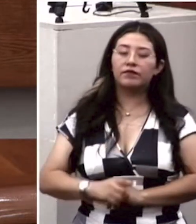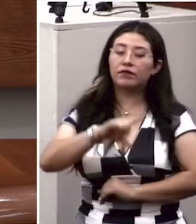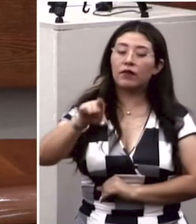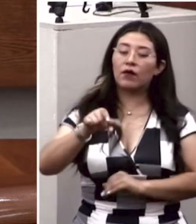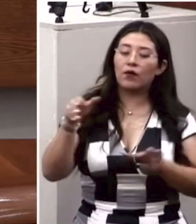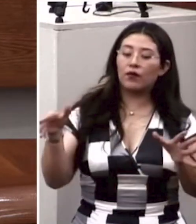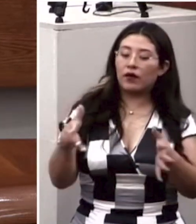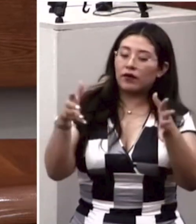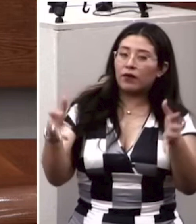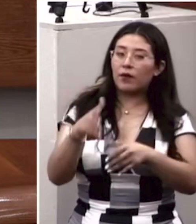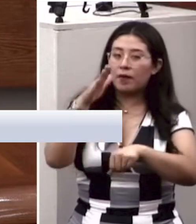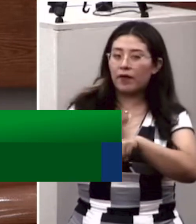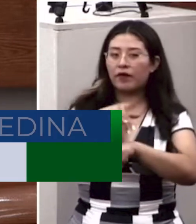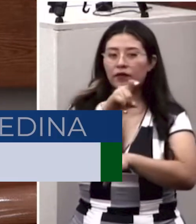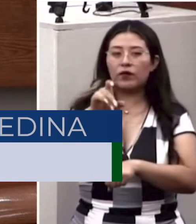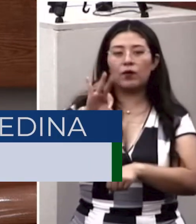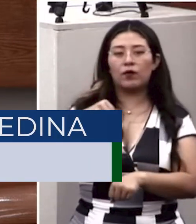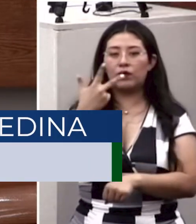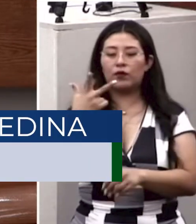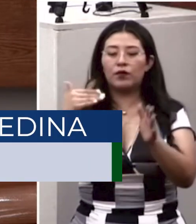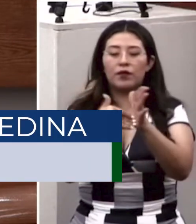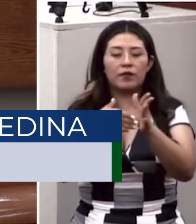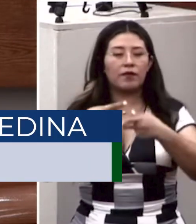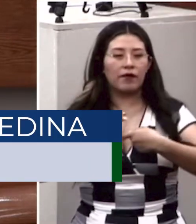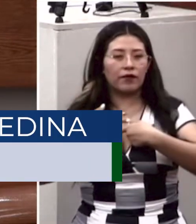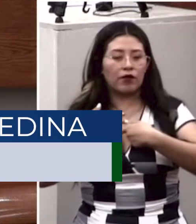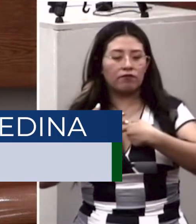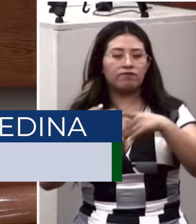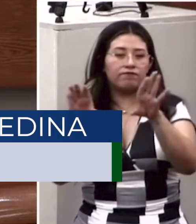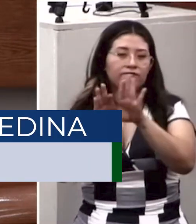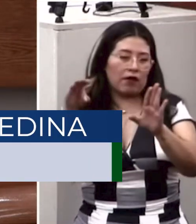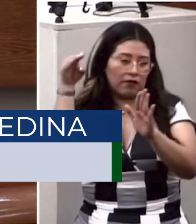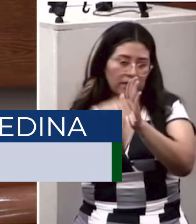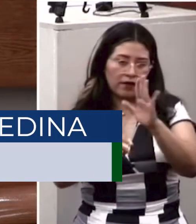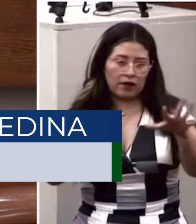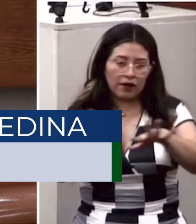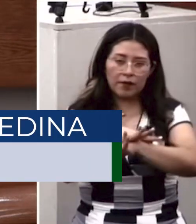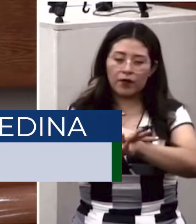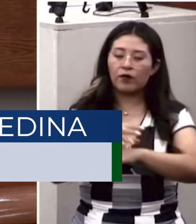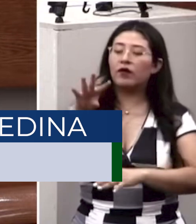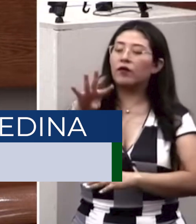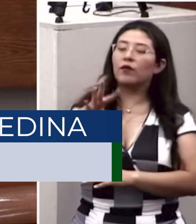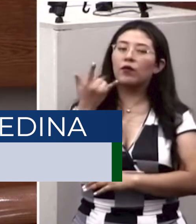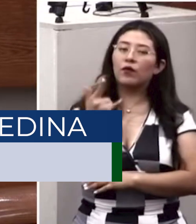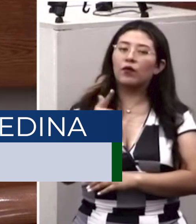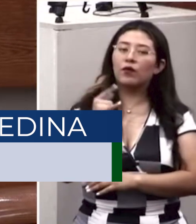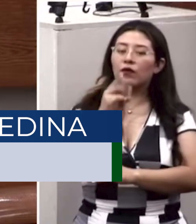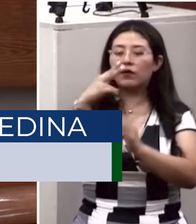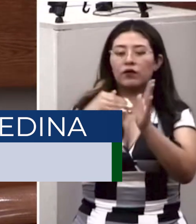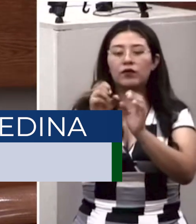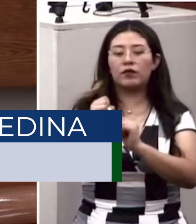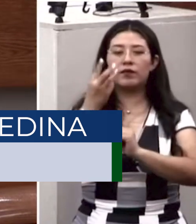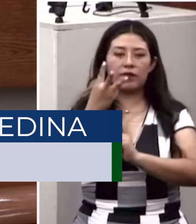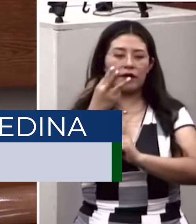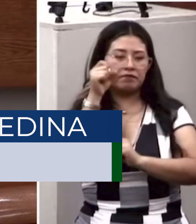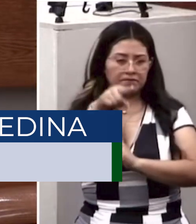ánimo de los más de 148,000 habitantes pueda ser endeble el 19 de Julio de 2023 en esta